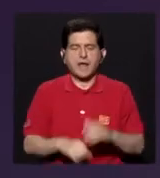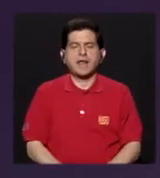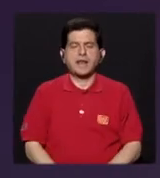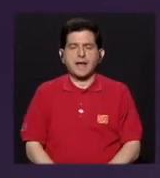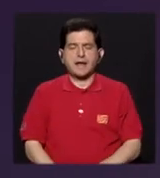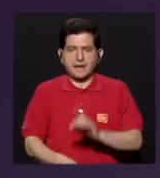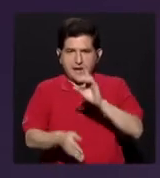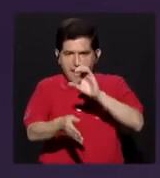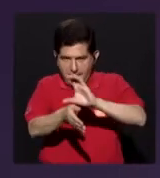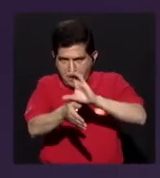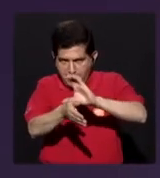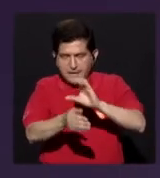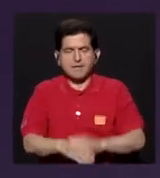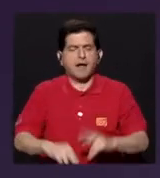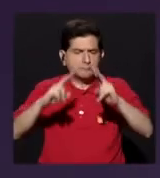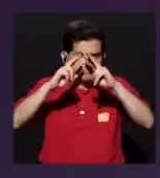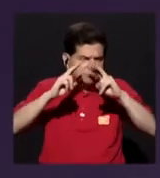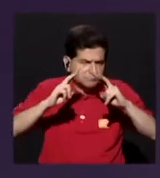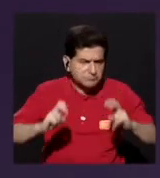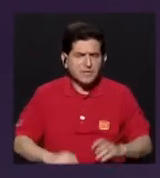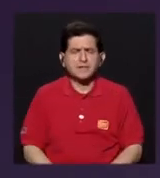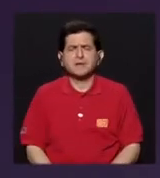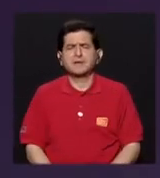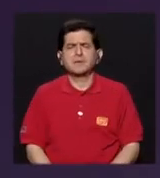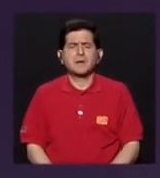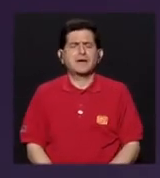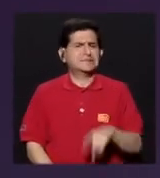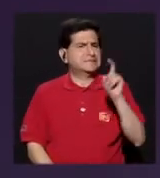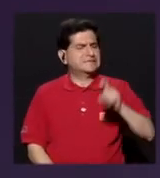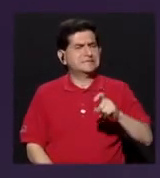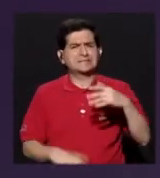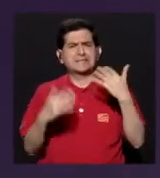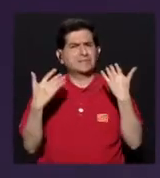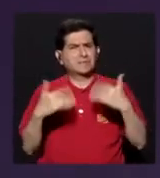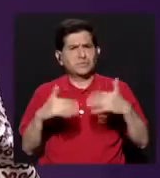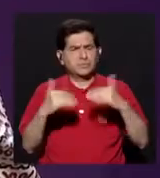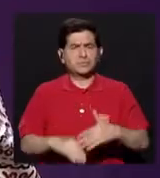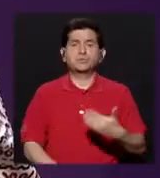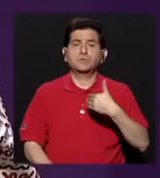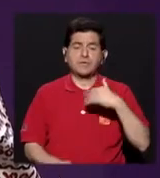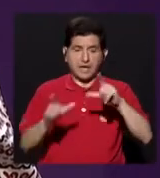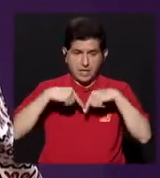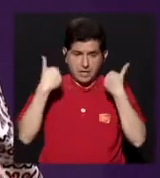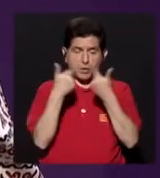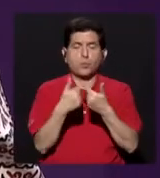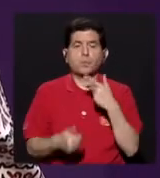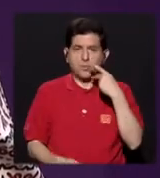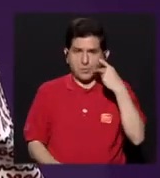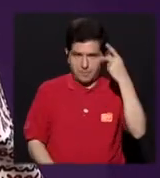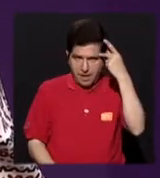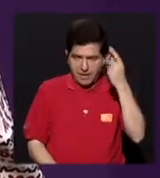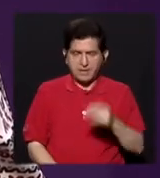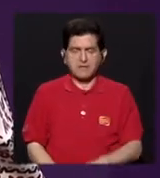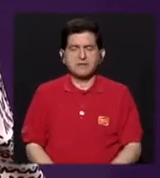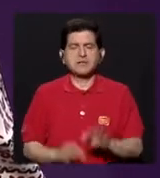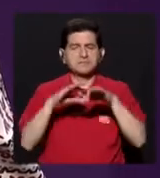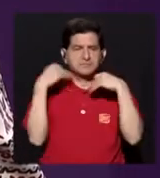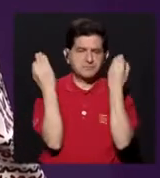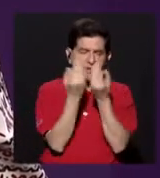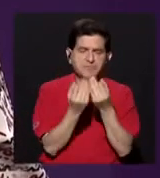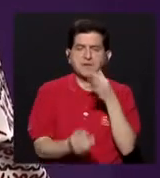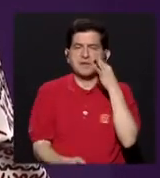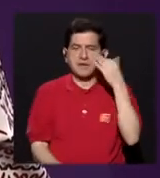nos conversábamos sobre la gigantesca necesidad de contar con un grupo de papás, mamás, familiares,